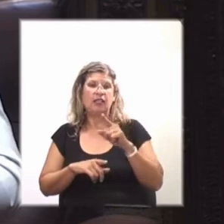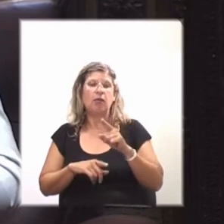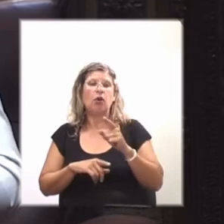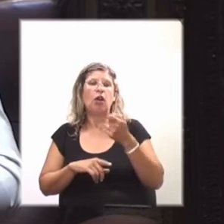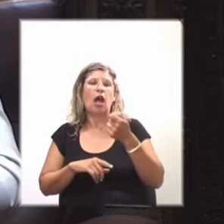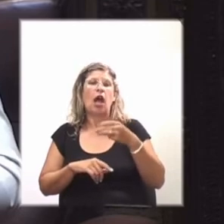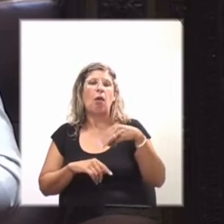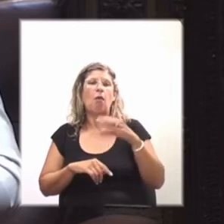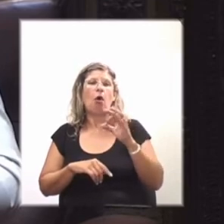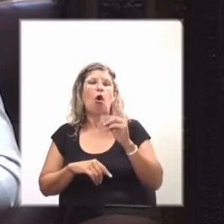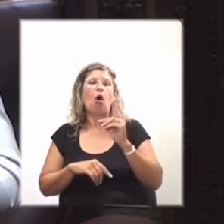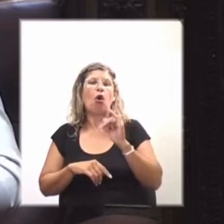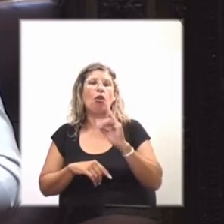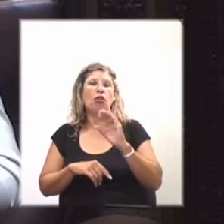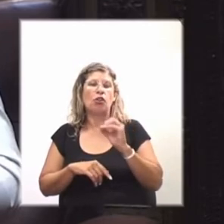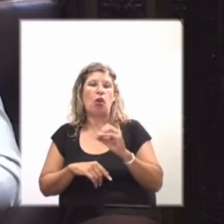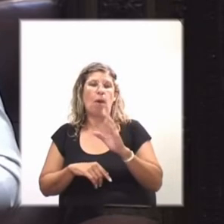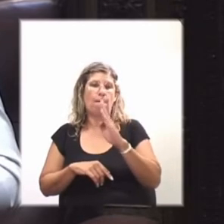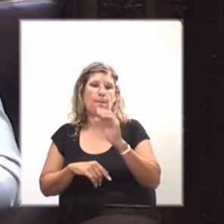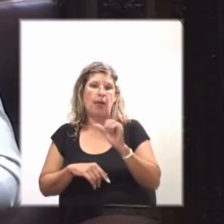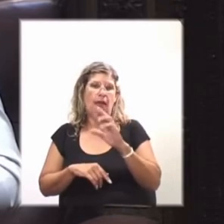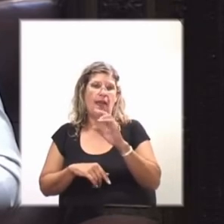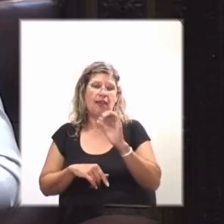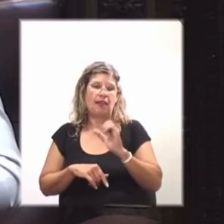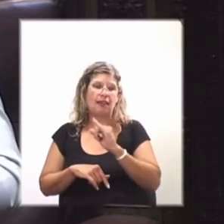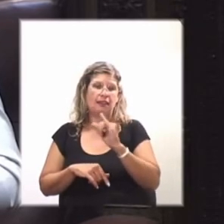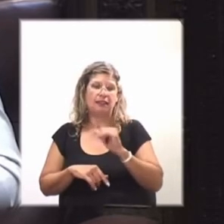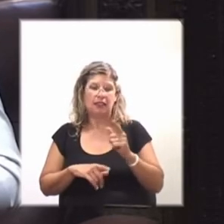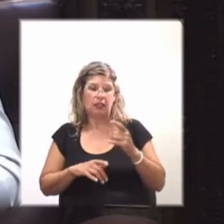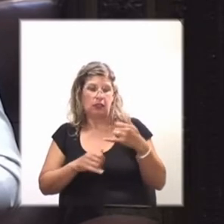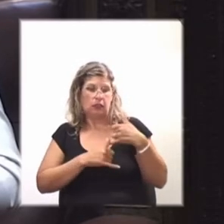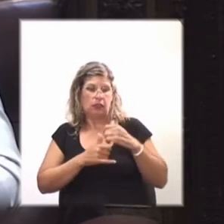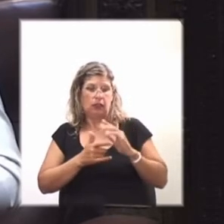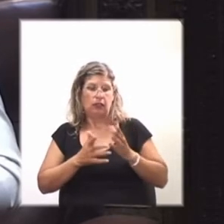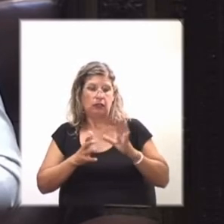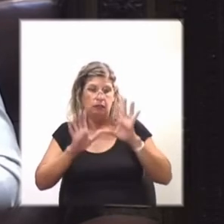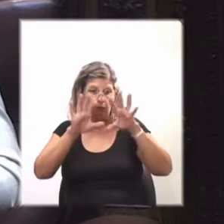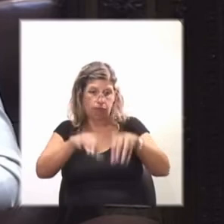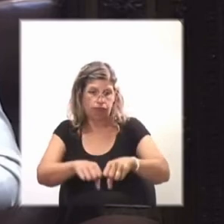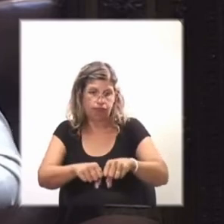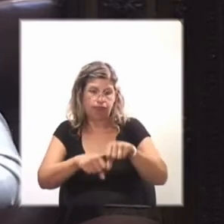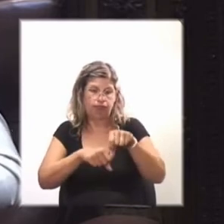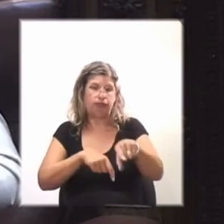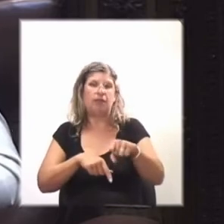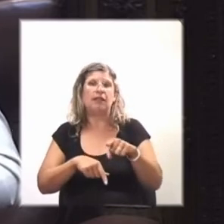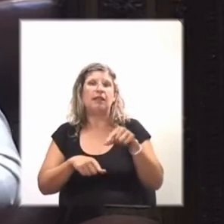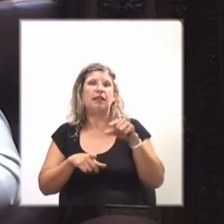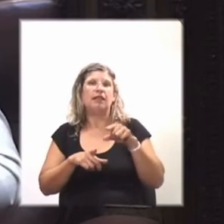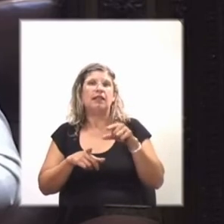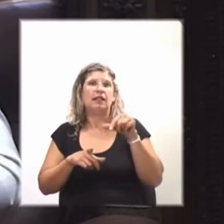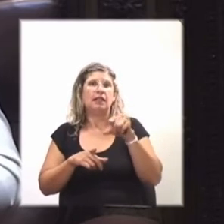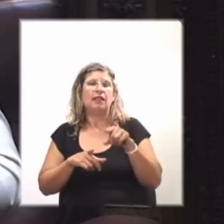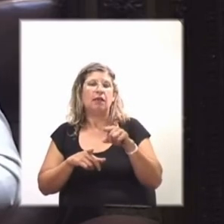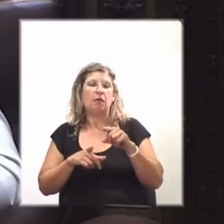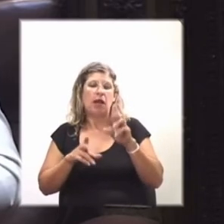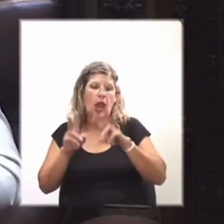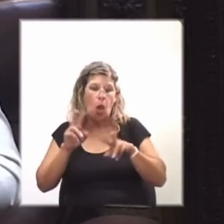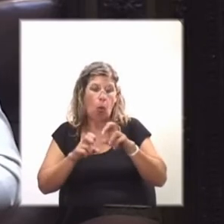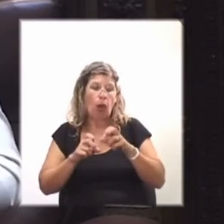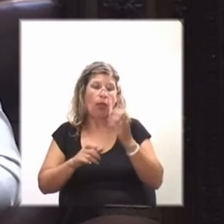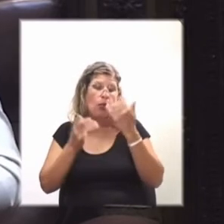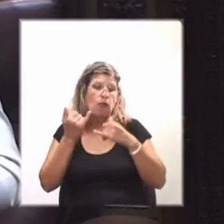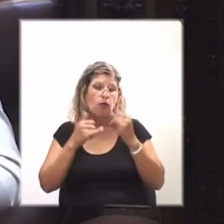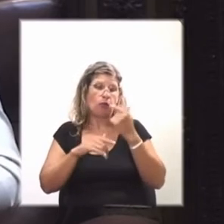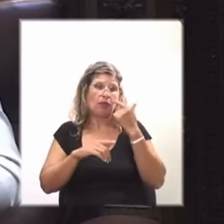Pérez. Oficiales del ejército habían retenido en busca de datos al actuario de un juzgado civil